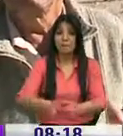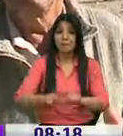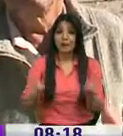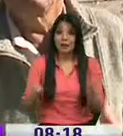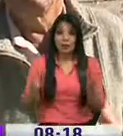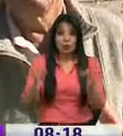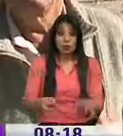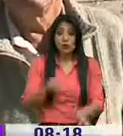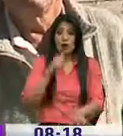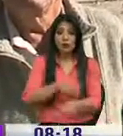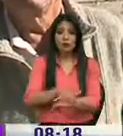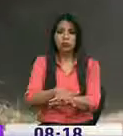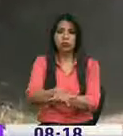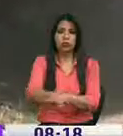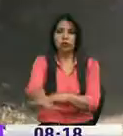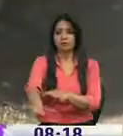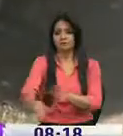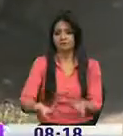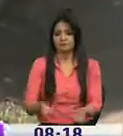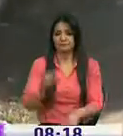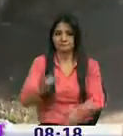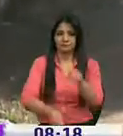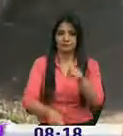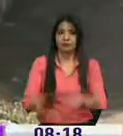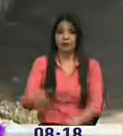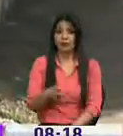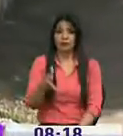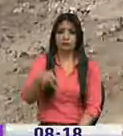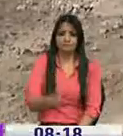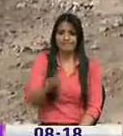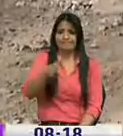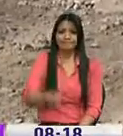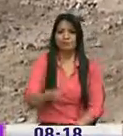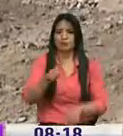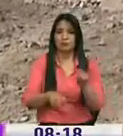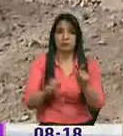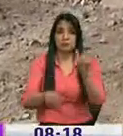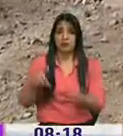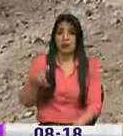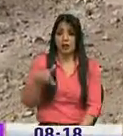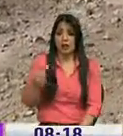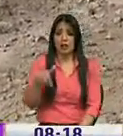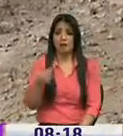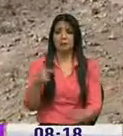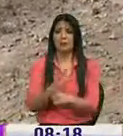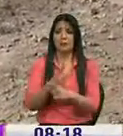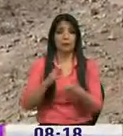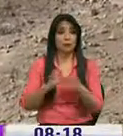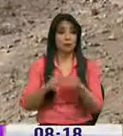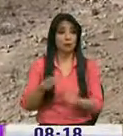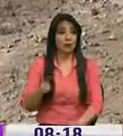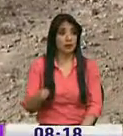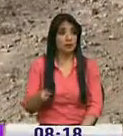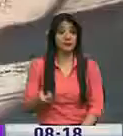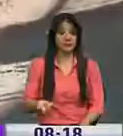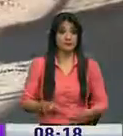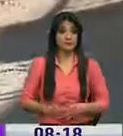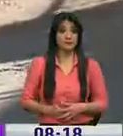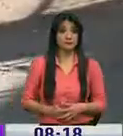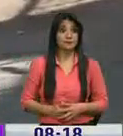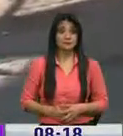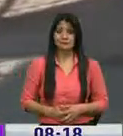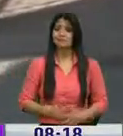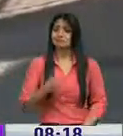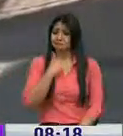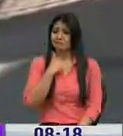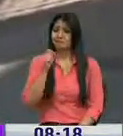el agua, se termina. Los carros no pueden pasar con tranquilidad y los peatones tienen aún más problemas para transitar por ahí. Sí, afecta